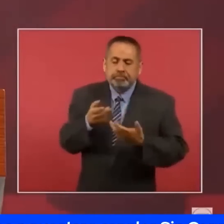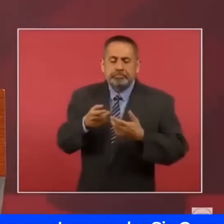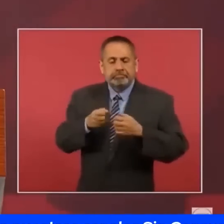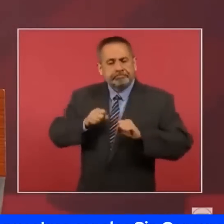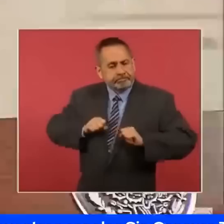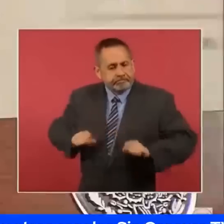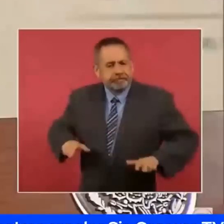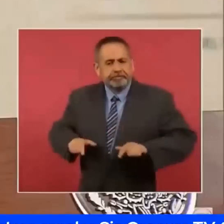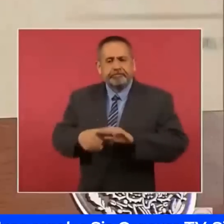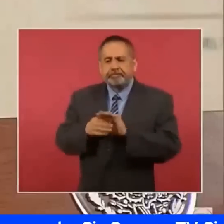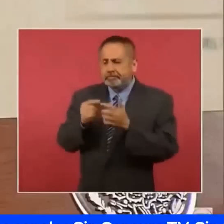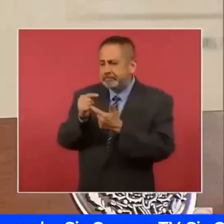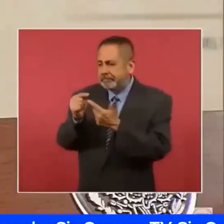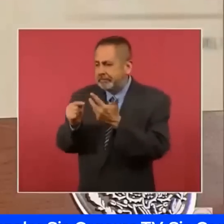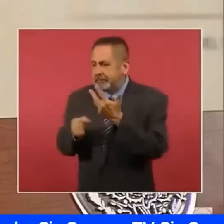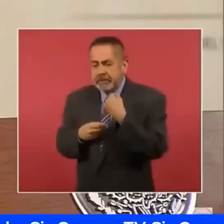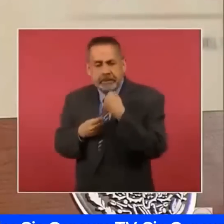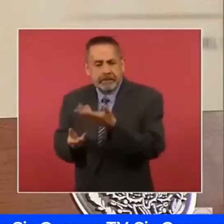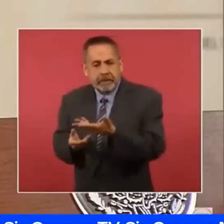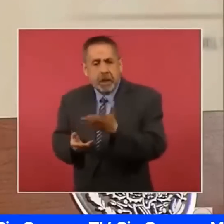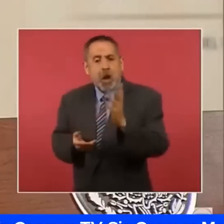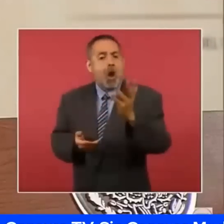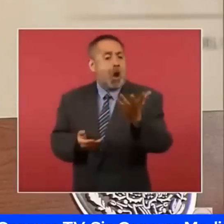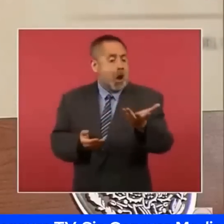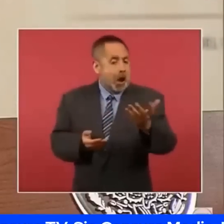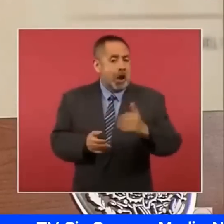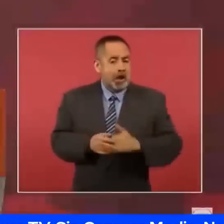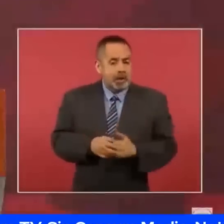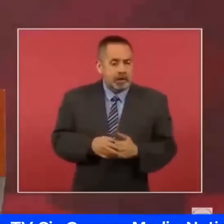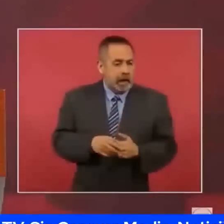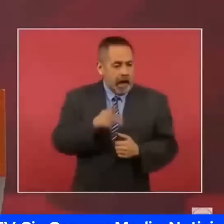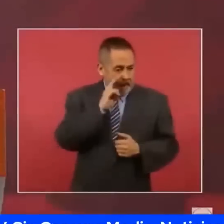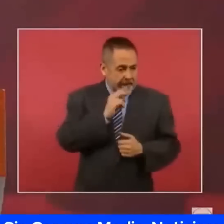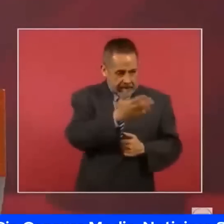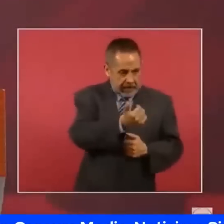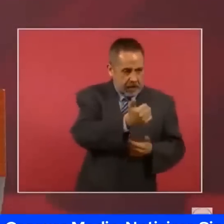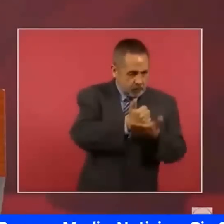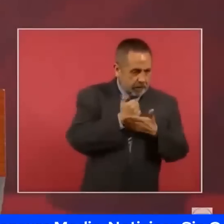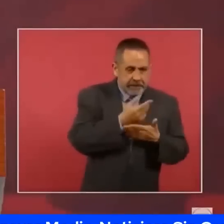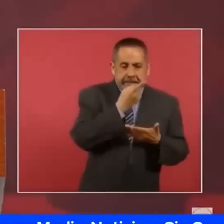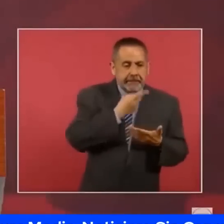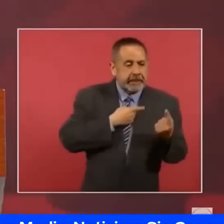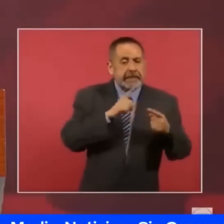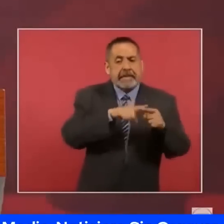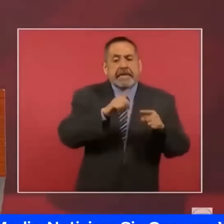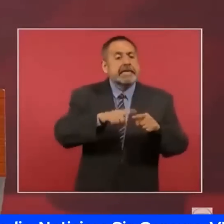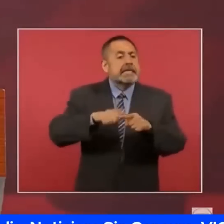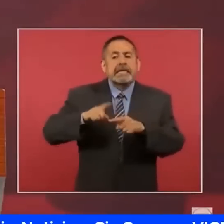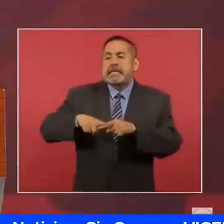estancia en la cárcel, sino por su contribución